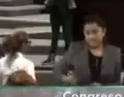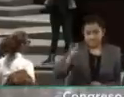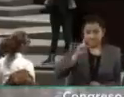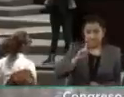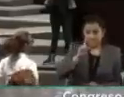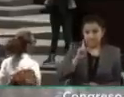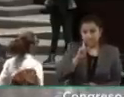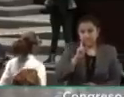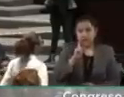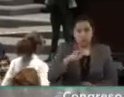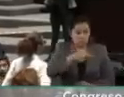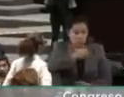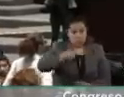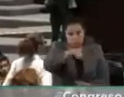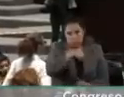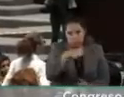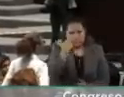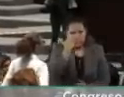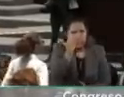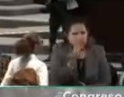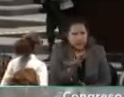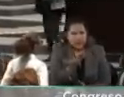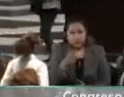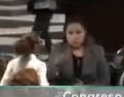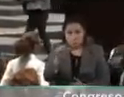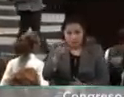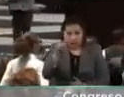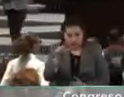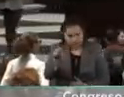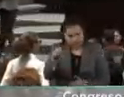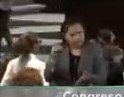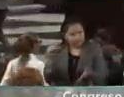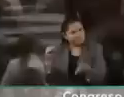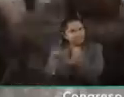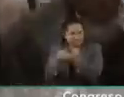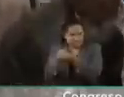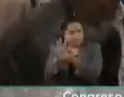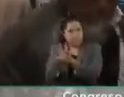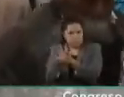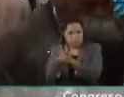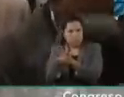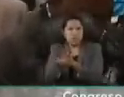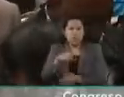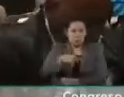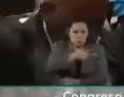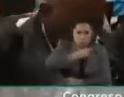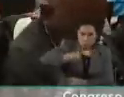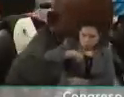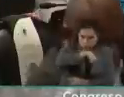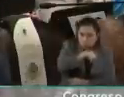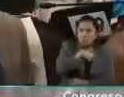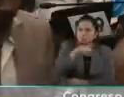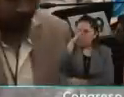queremos que quede estrictamente señalado en el acta nuestro respaldo absoluto